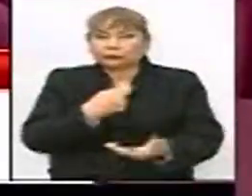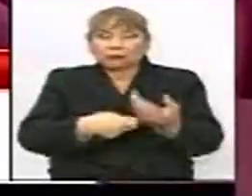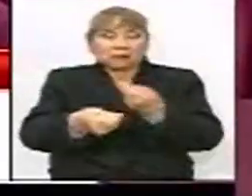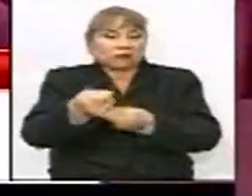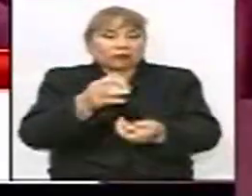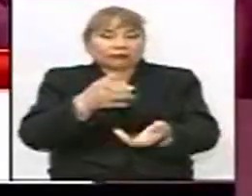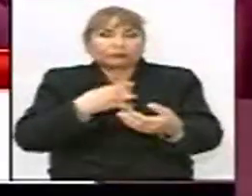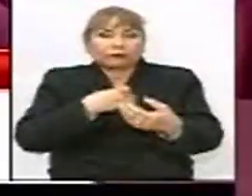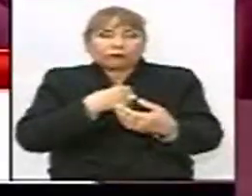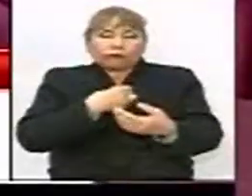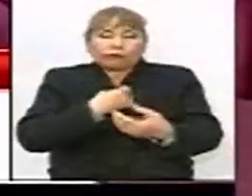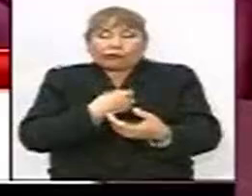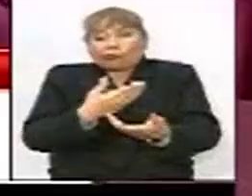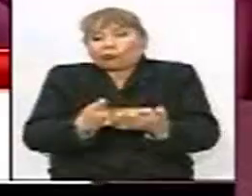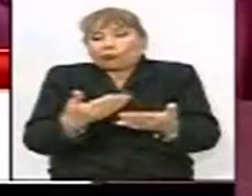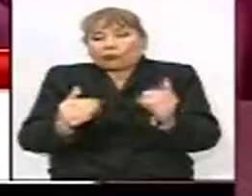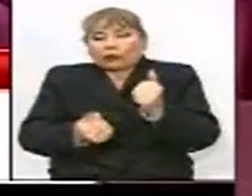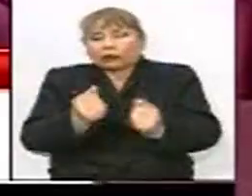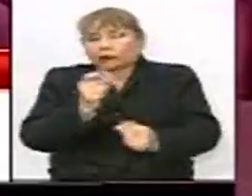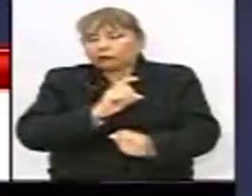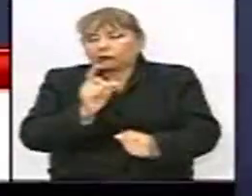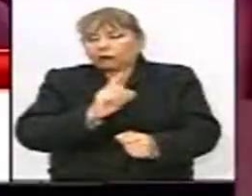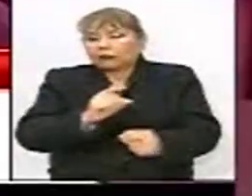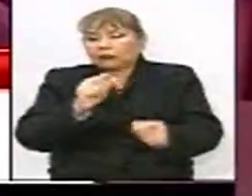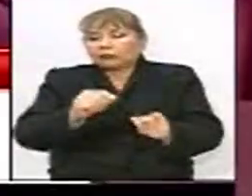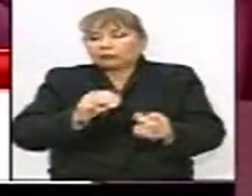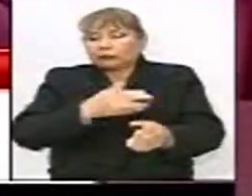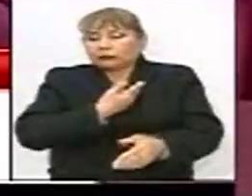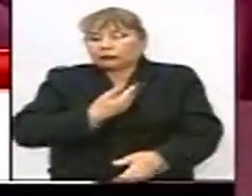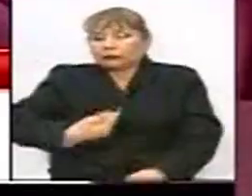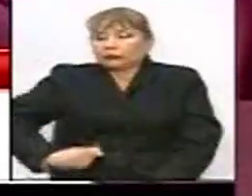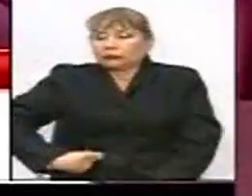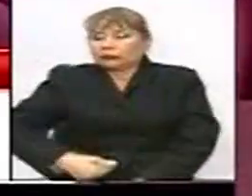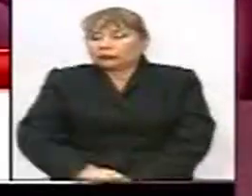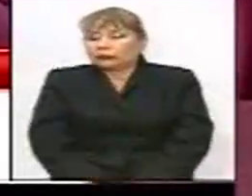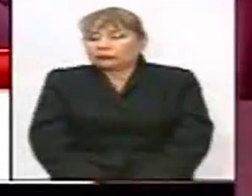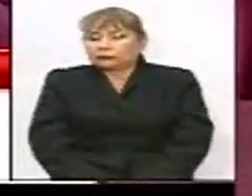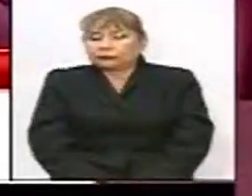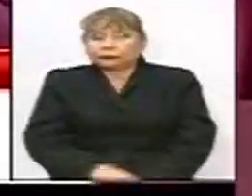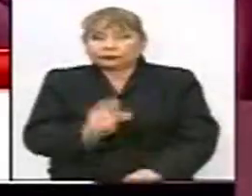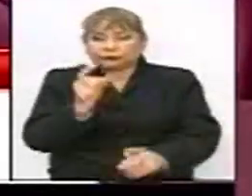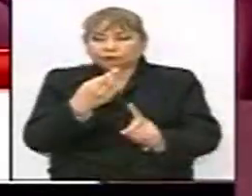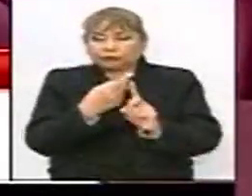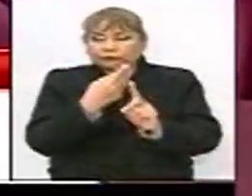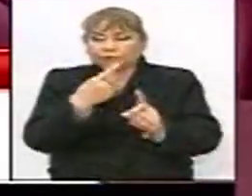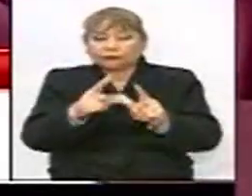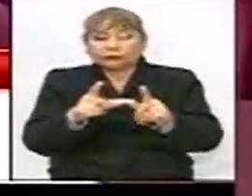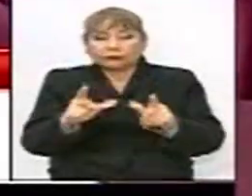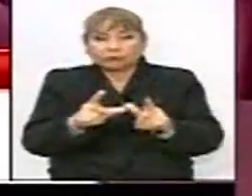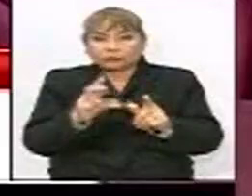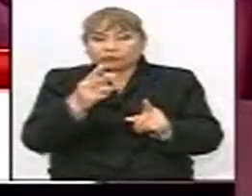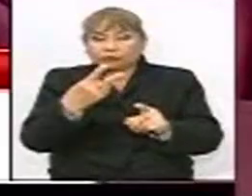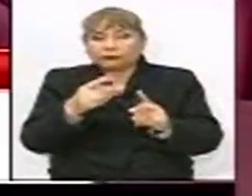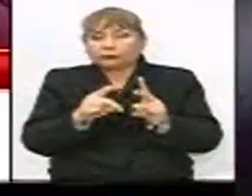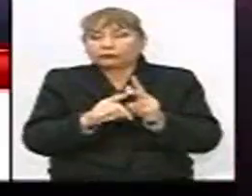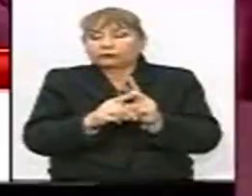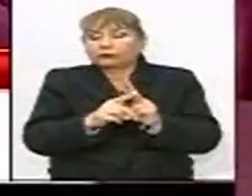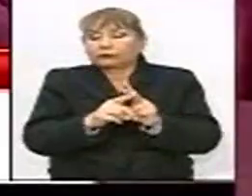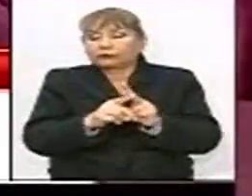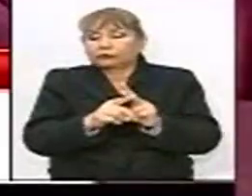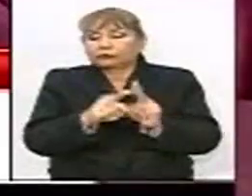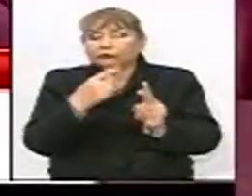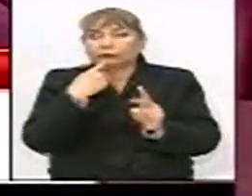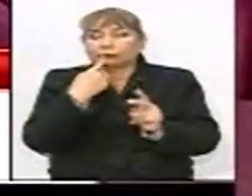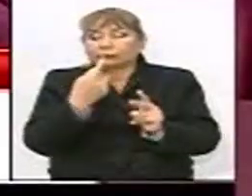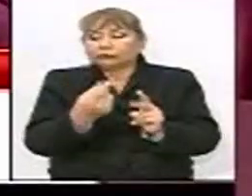venden su ropa o sus muebles o su carro. No, es algo del Estado, en primer lugar. En segundo lugar, presidente,